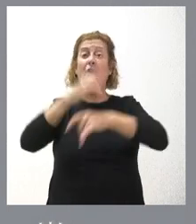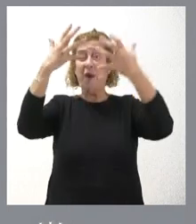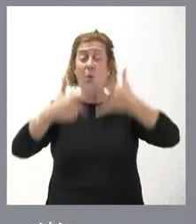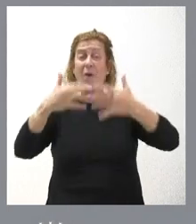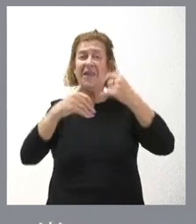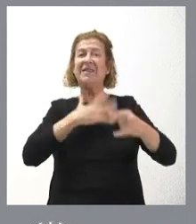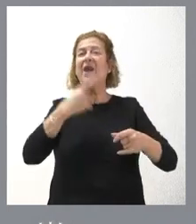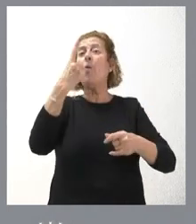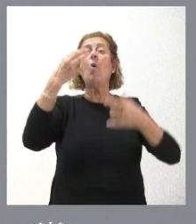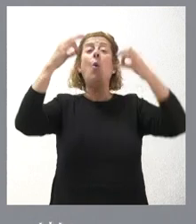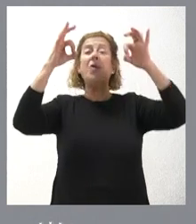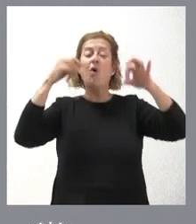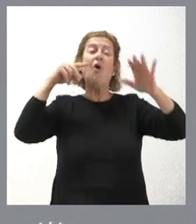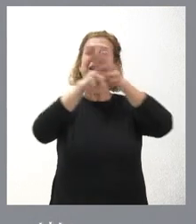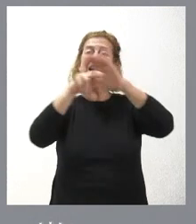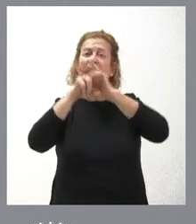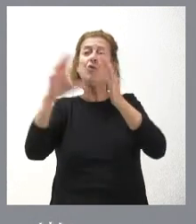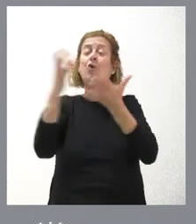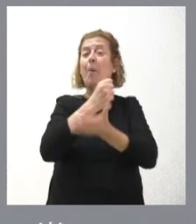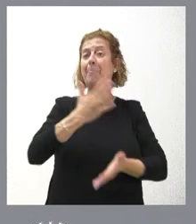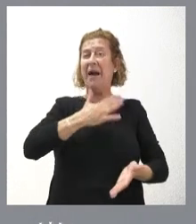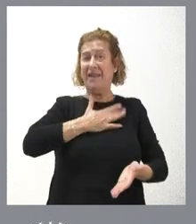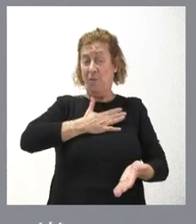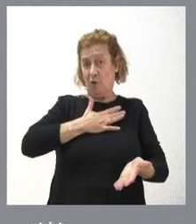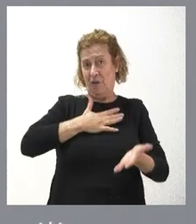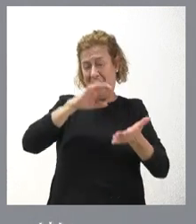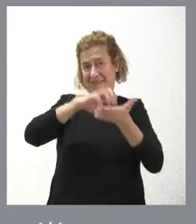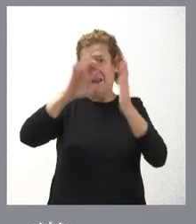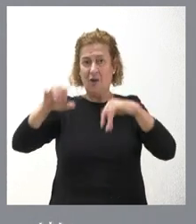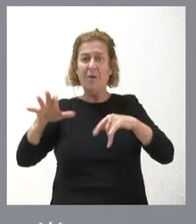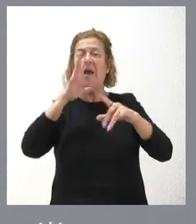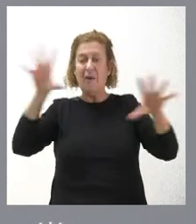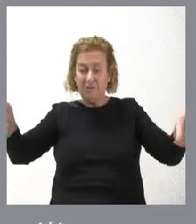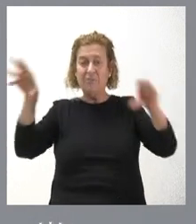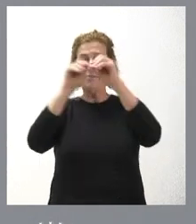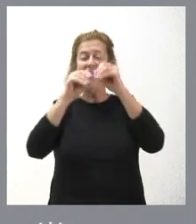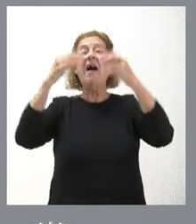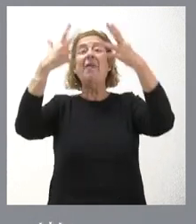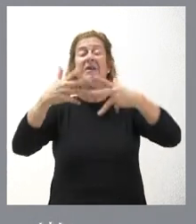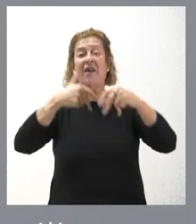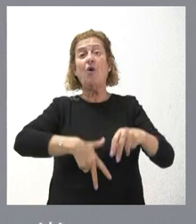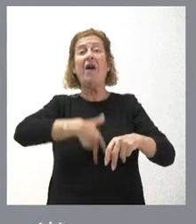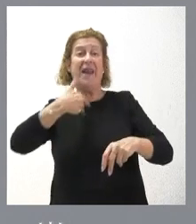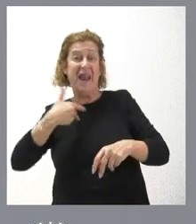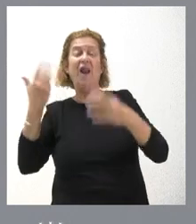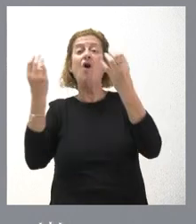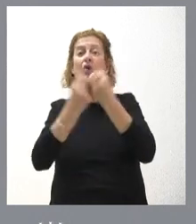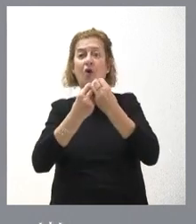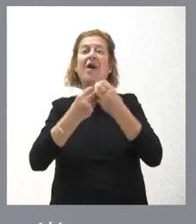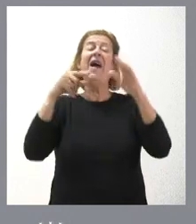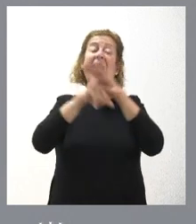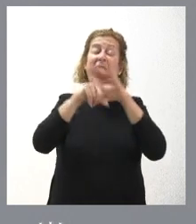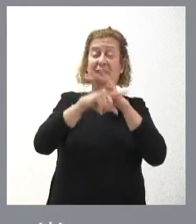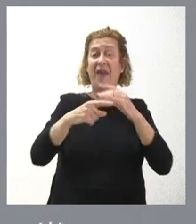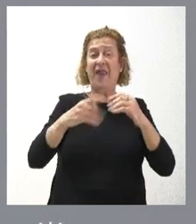único registro de todo el patrimonio y por tanto unificando lo que era el registro de la administración general de la comunidad con el registro de la gerencia Regional de